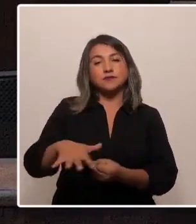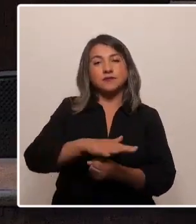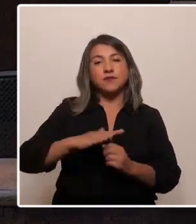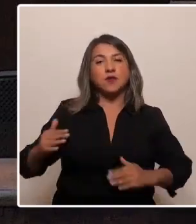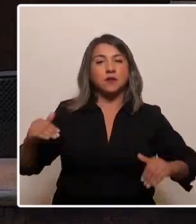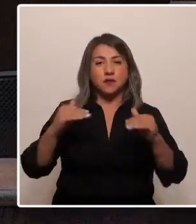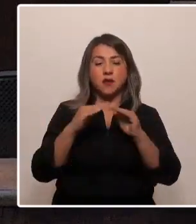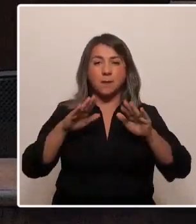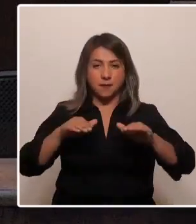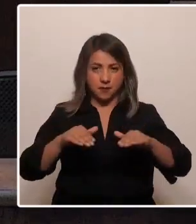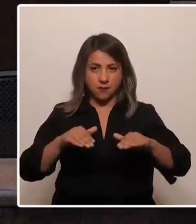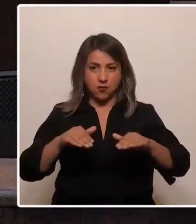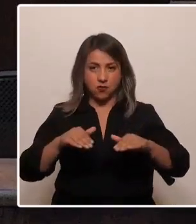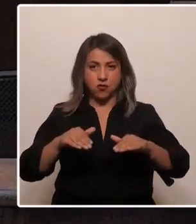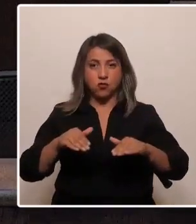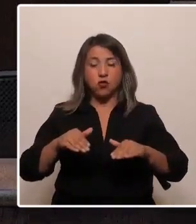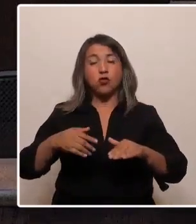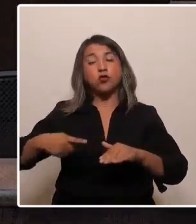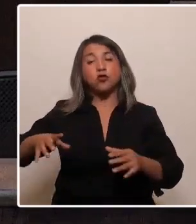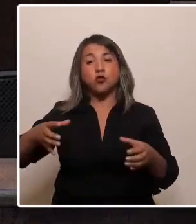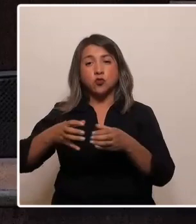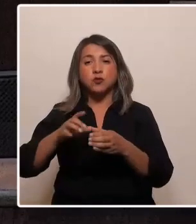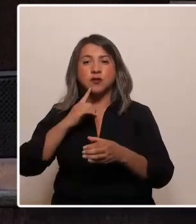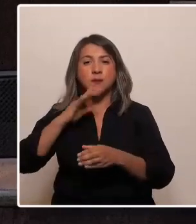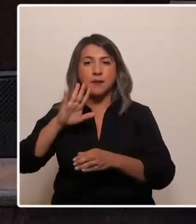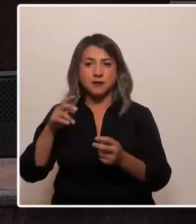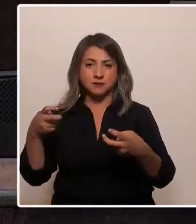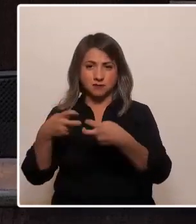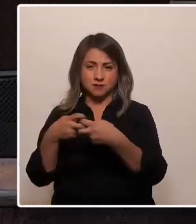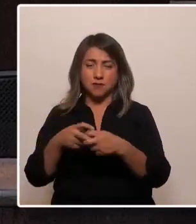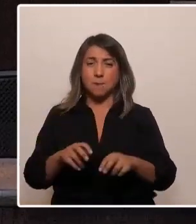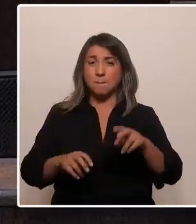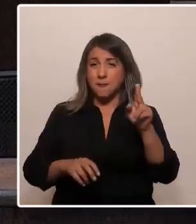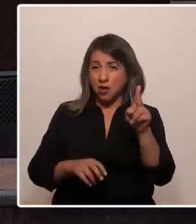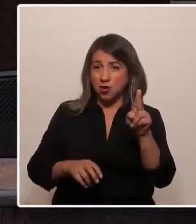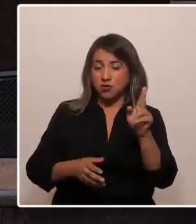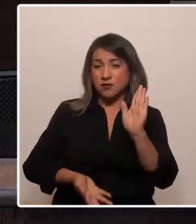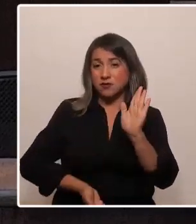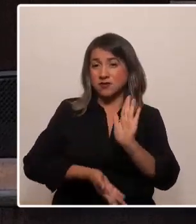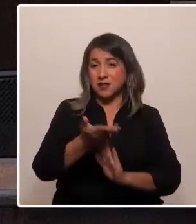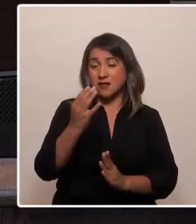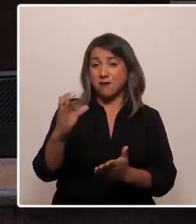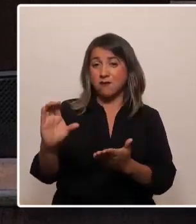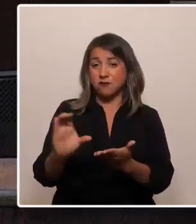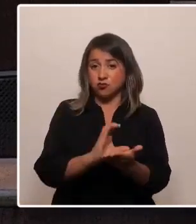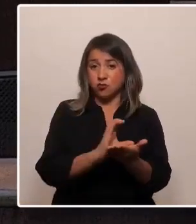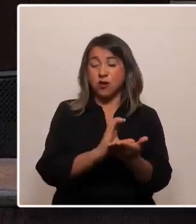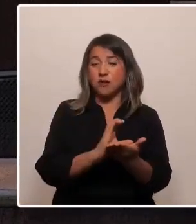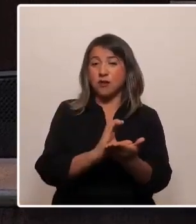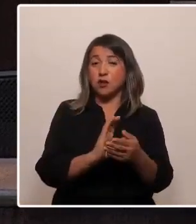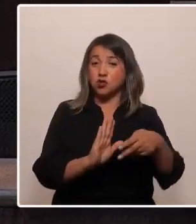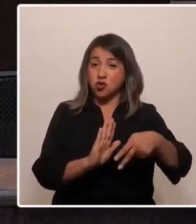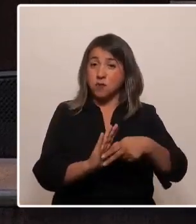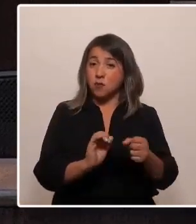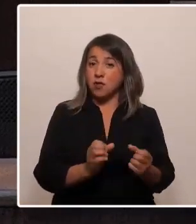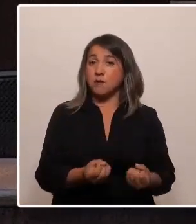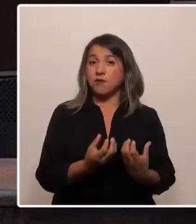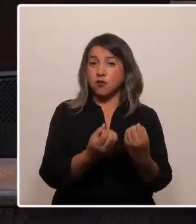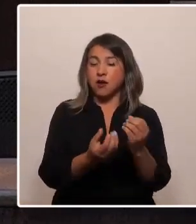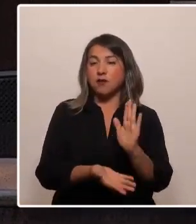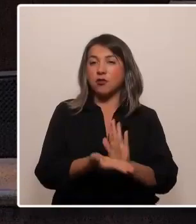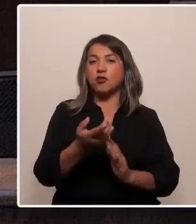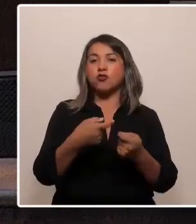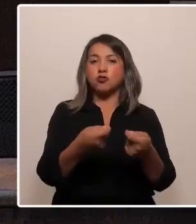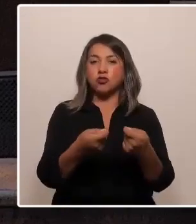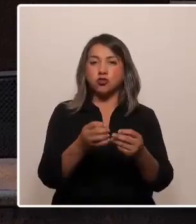sectores más sindicalizados. Peor, un alza artificial de los salarios, como podría llevar esta norma, lleva a elevar los costos